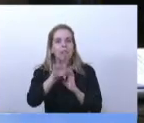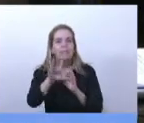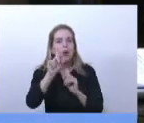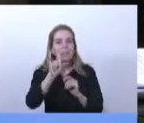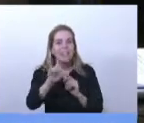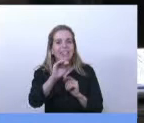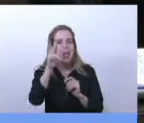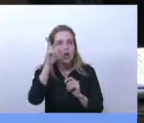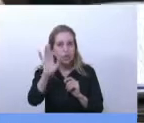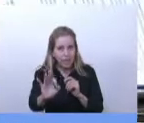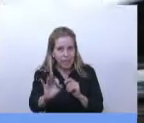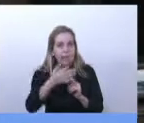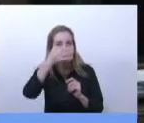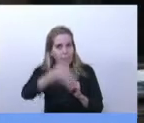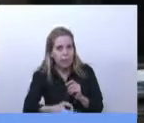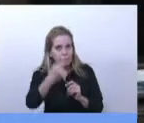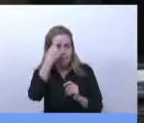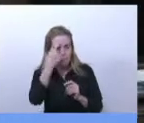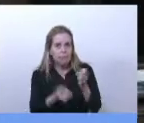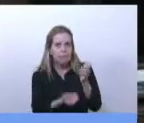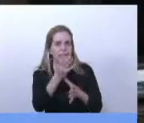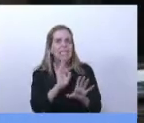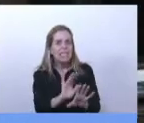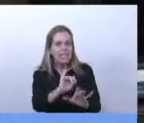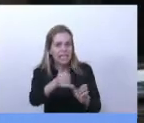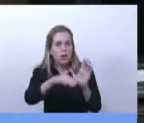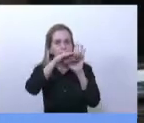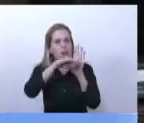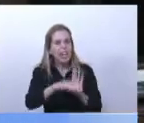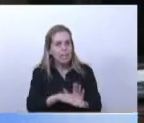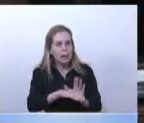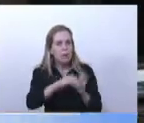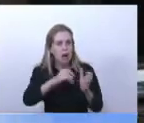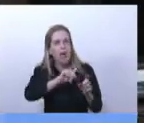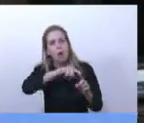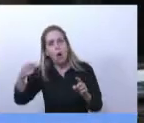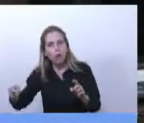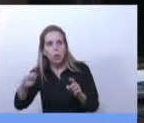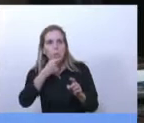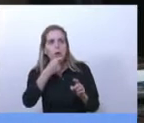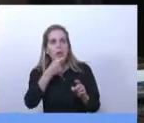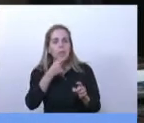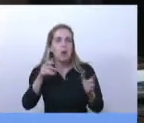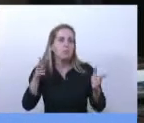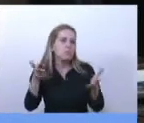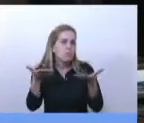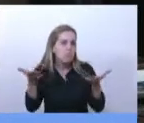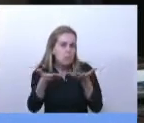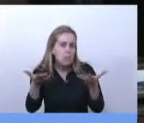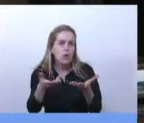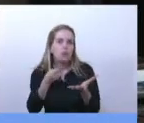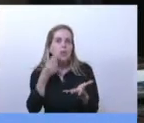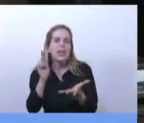en efecto se creía como otros tantos regímenes de promoción que tenemos promociones fiscales que